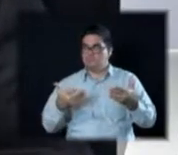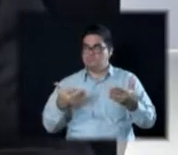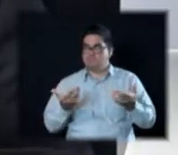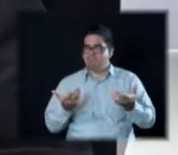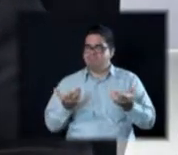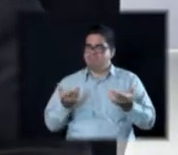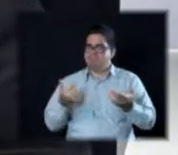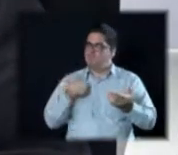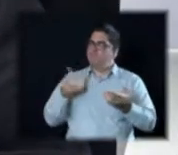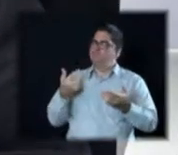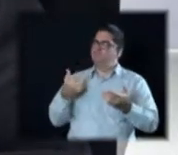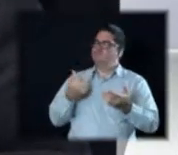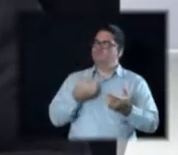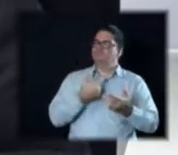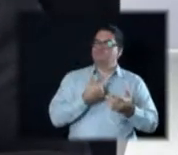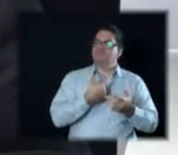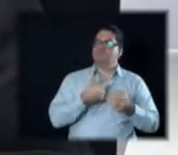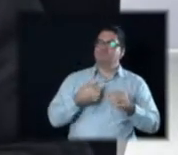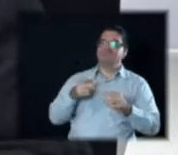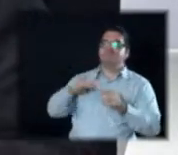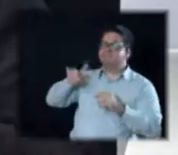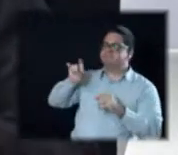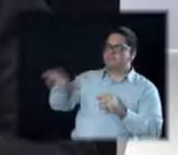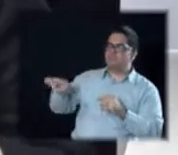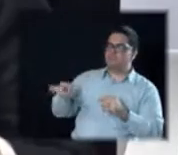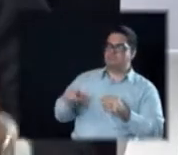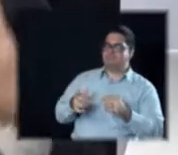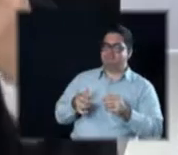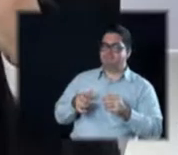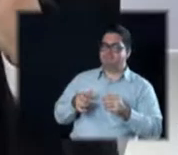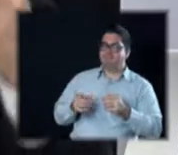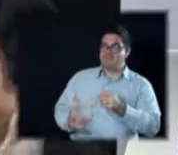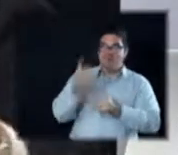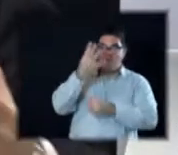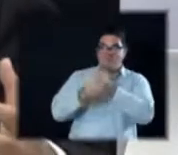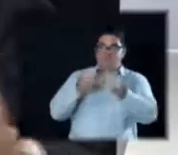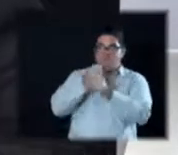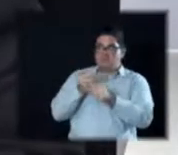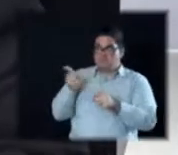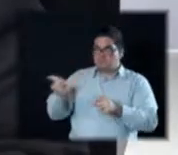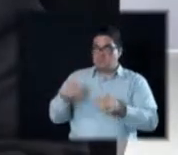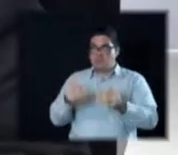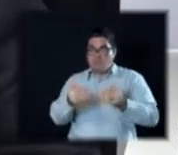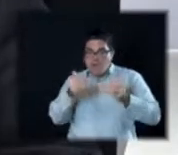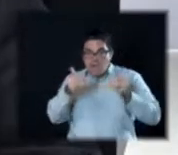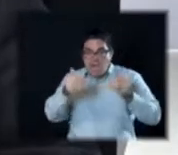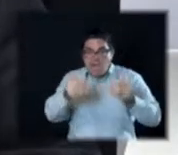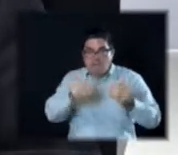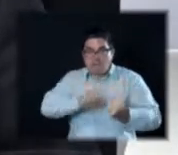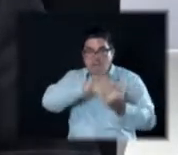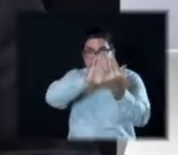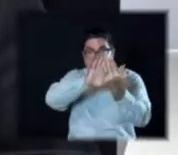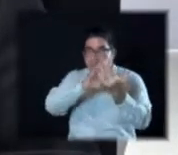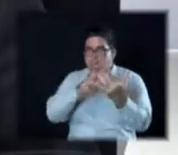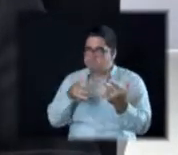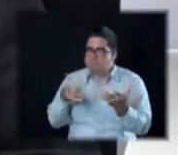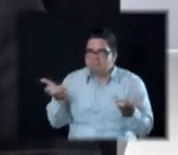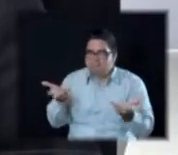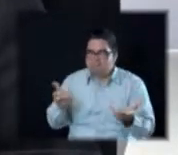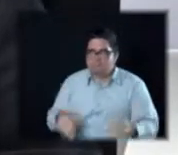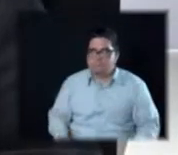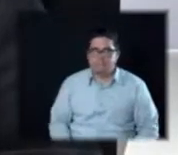teníamos. ¿Cuál fue el bloque durante esos 4 años que no permitió que sistemas fueran integrados?